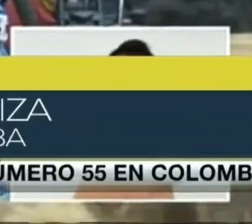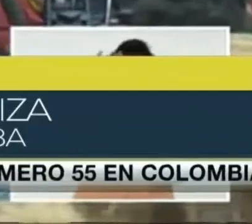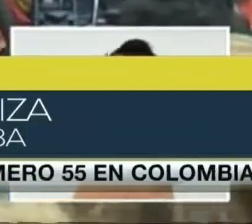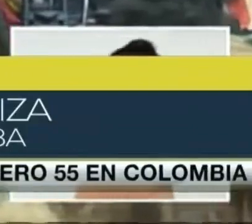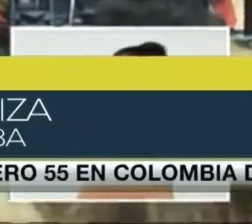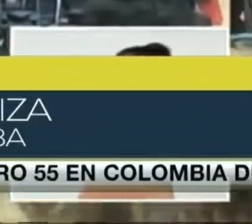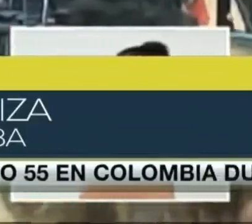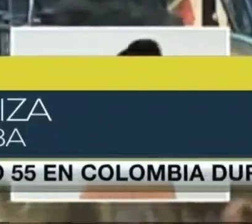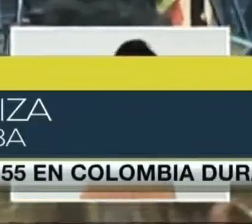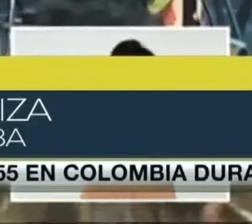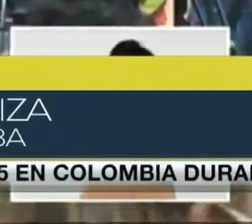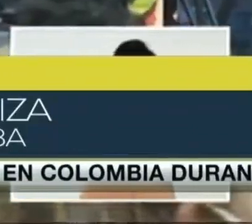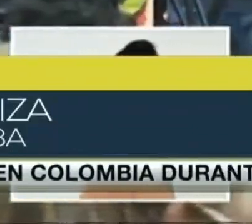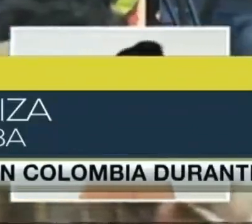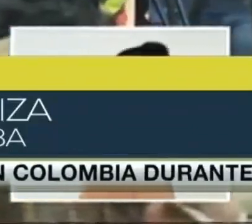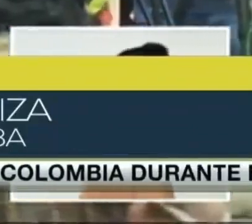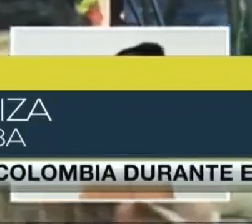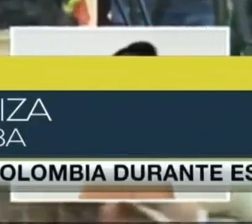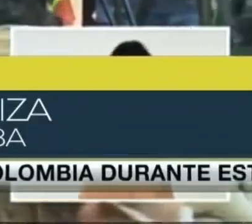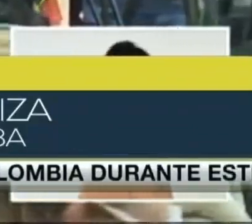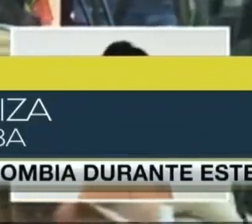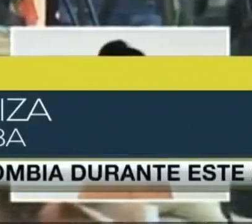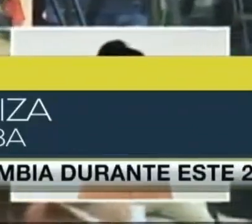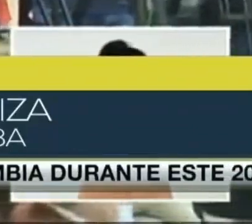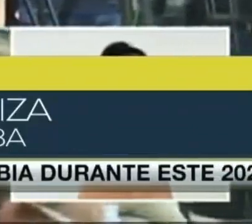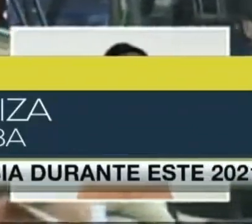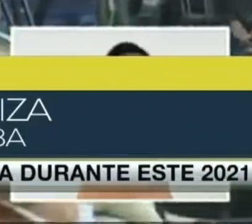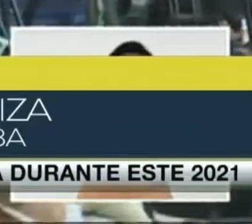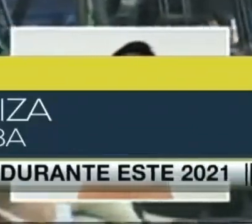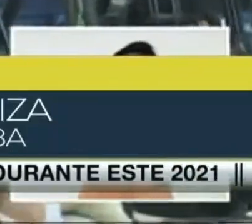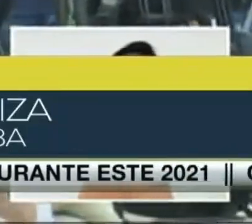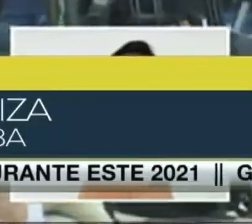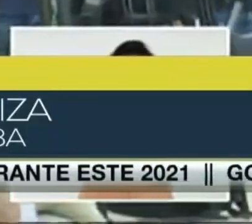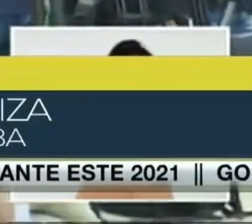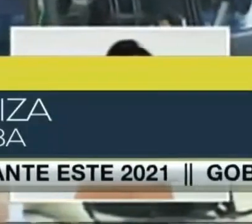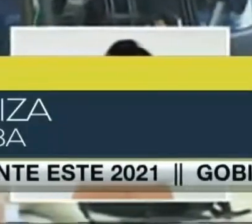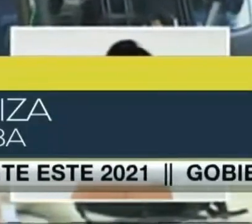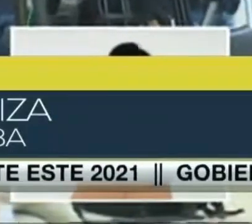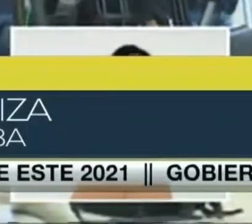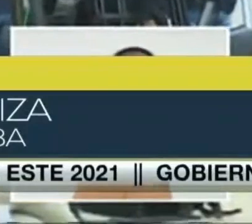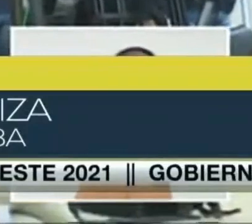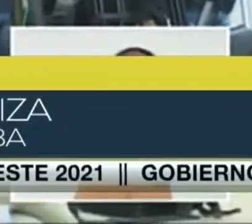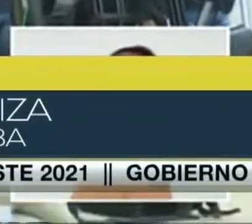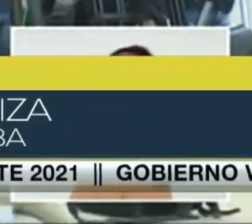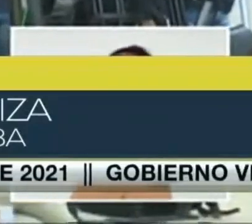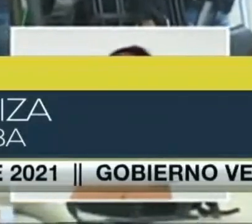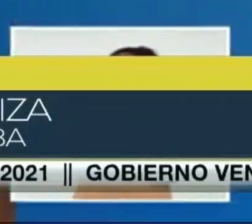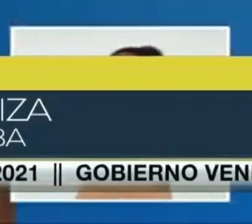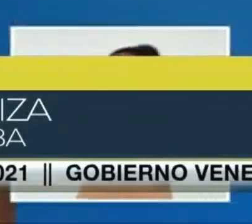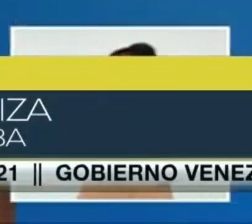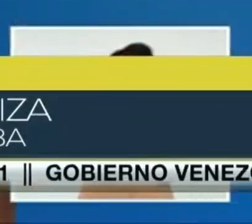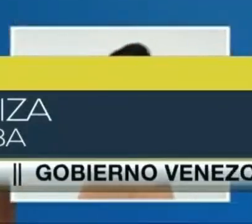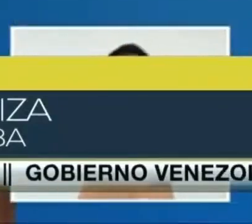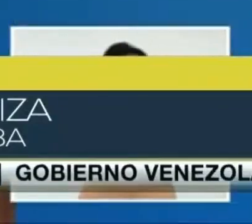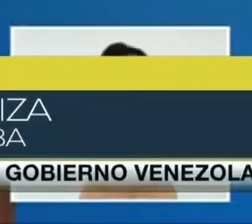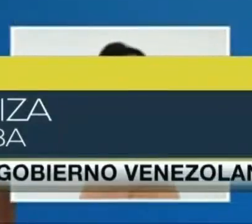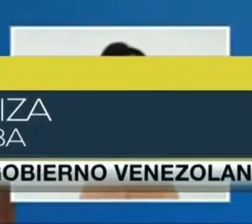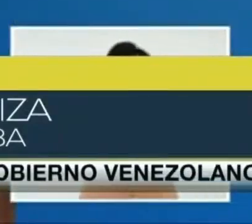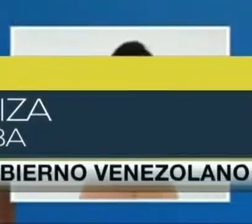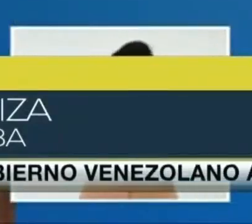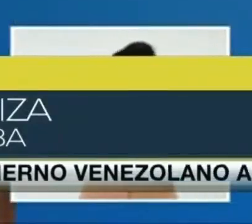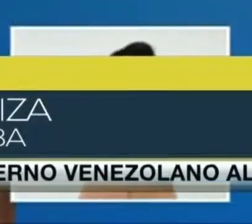el presidente de la República, Miguel Díaz-Canel, atendiendo los aspectos de la realidad